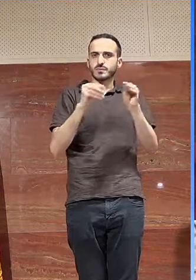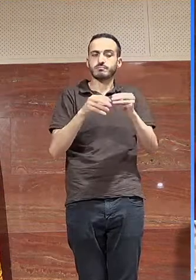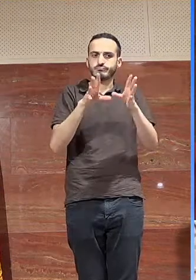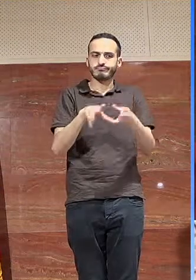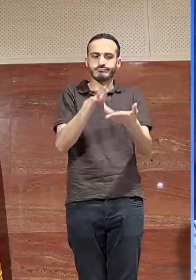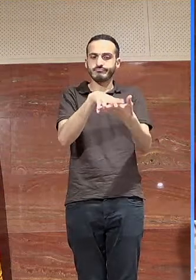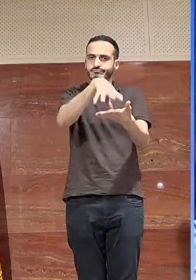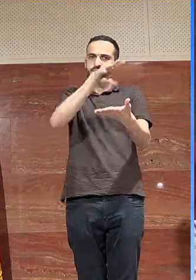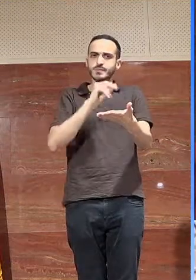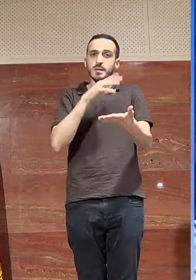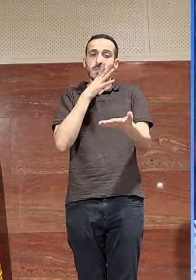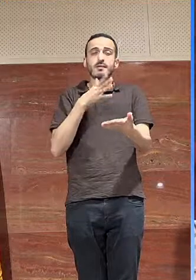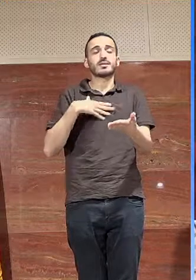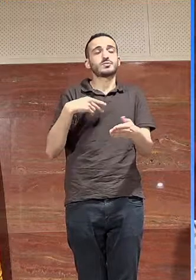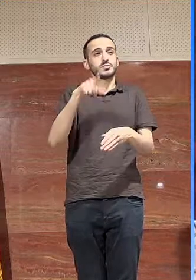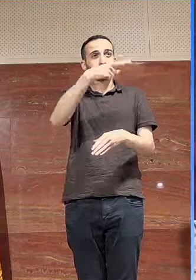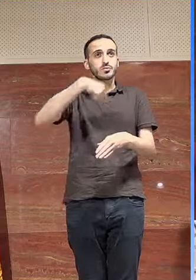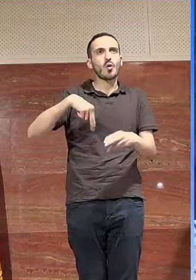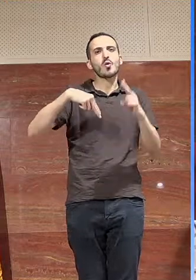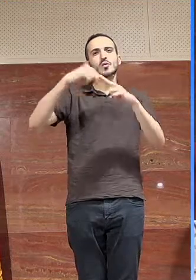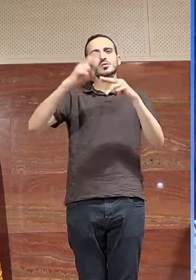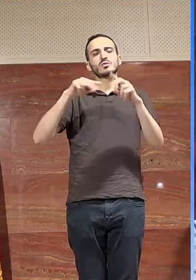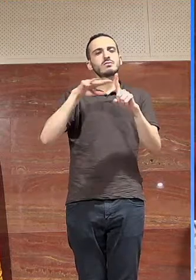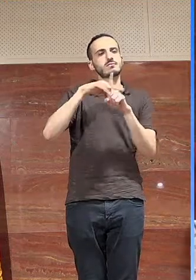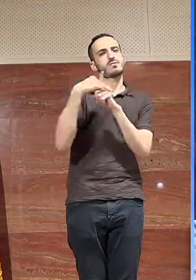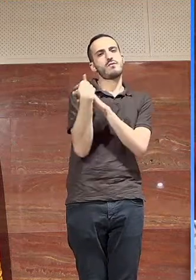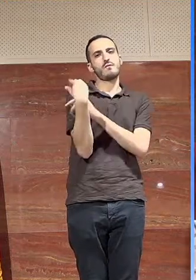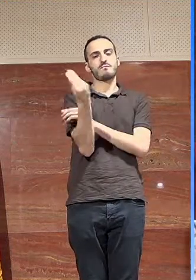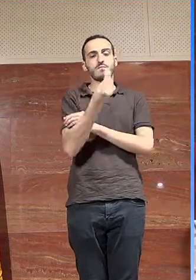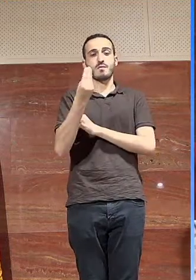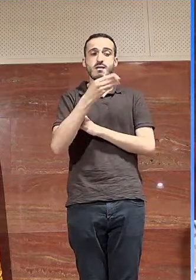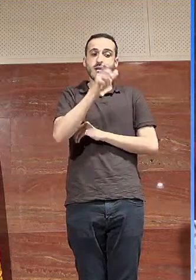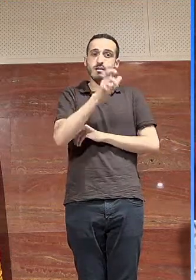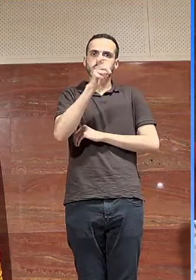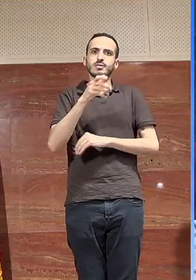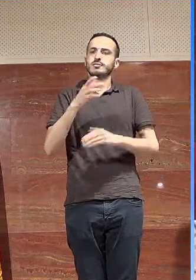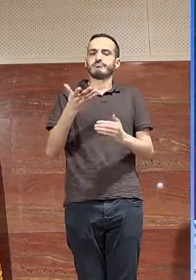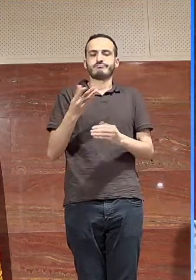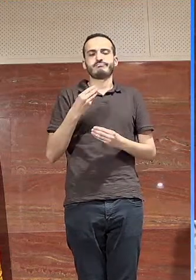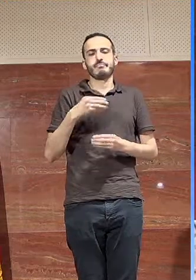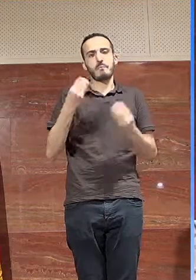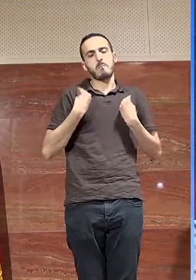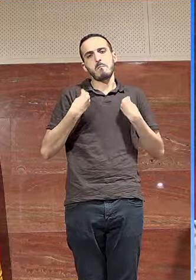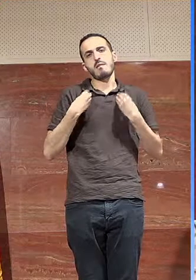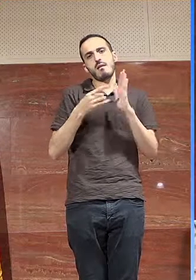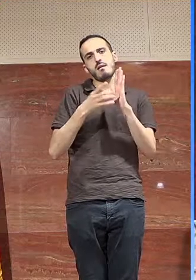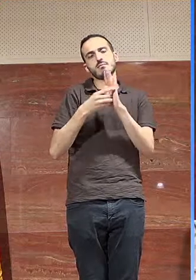construir un entorno pues, más accesible absolutamente para todos los usuarios, ¿no? Gracias por vuestra atención.